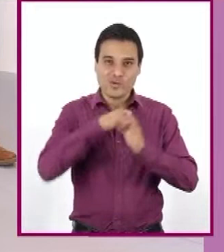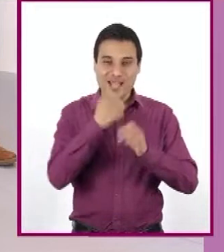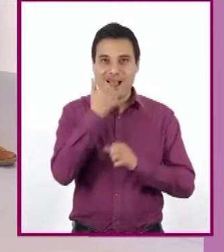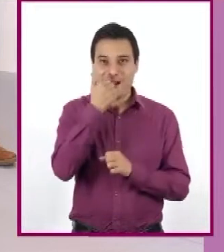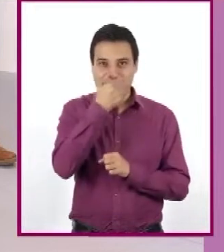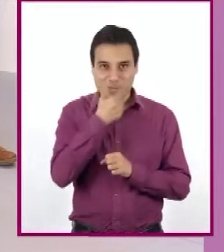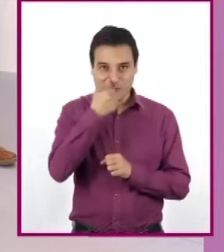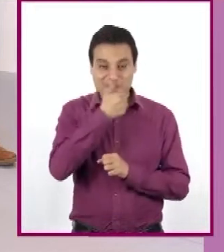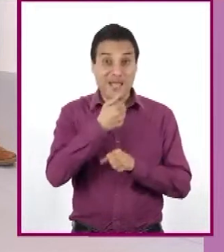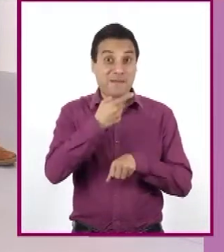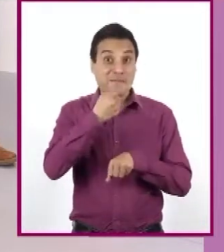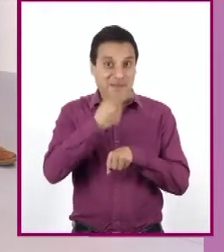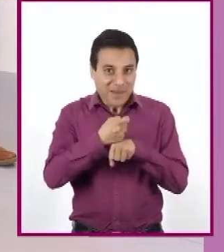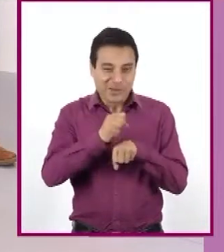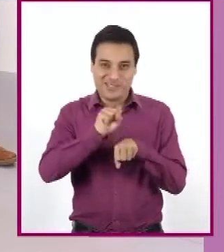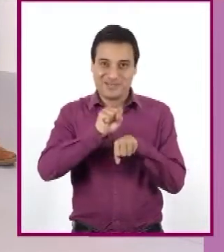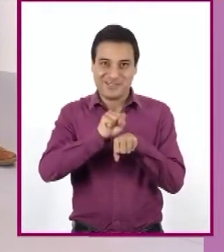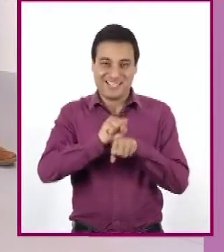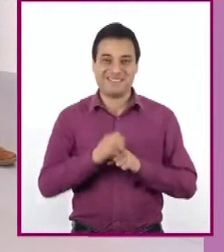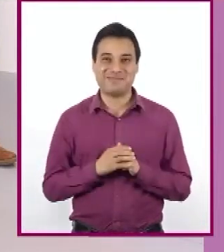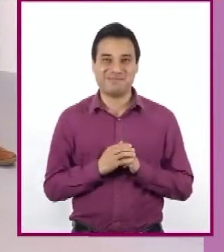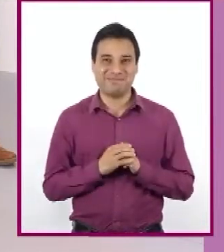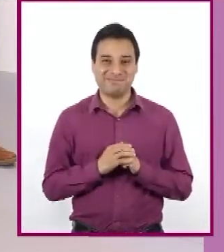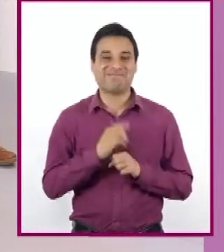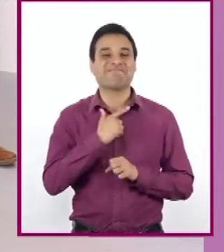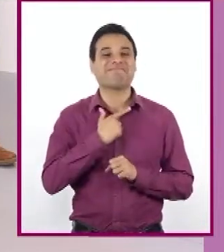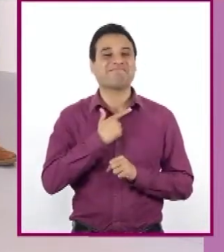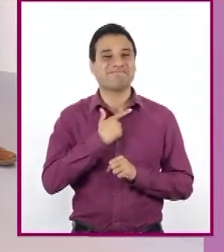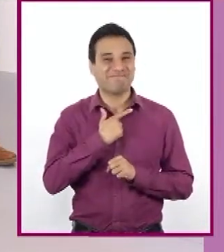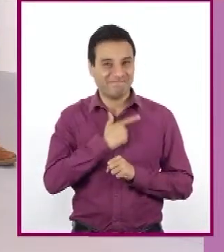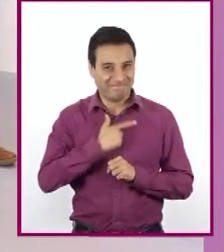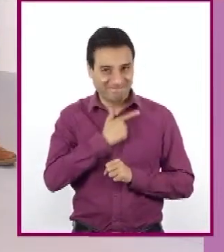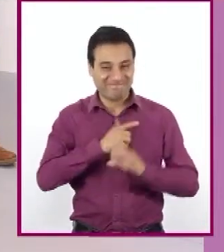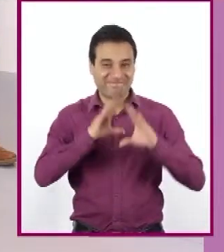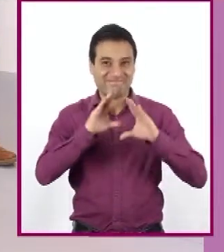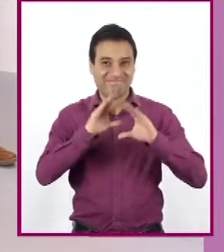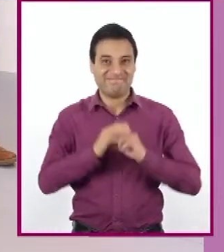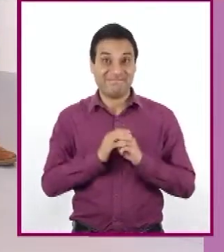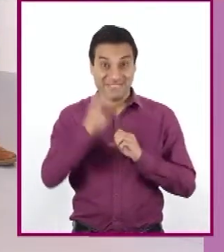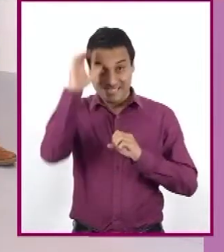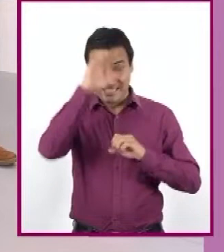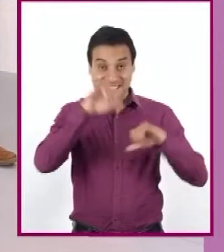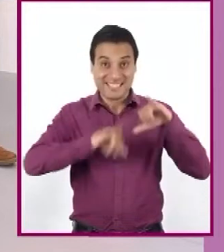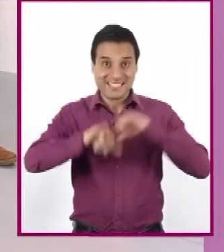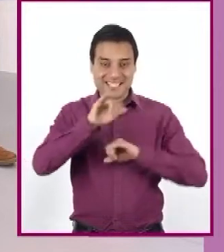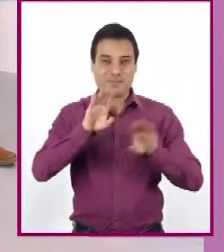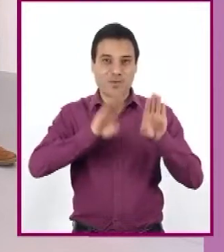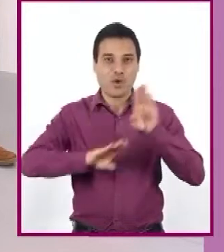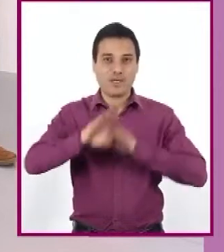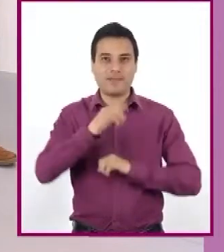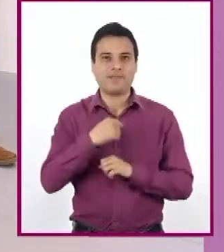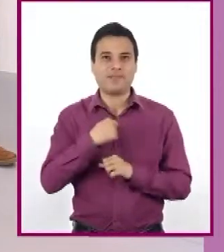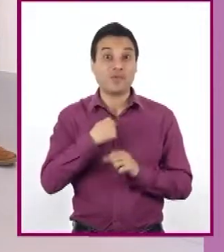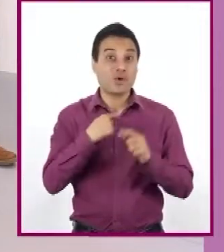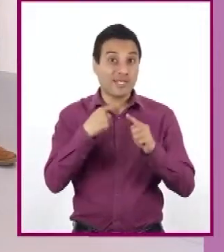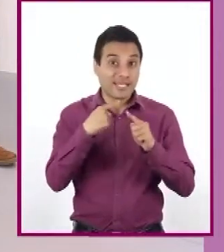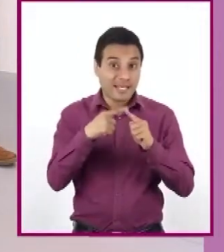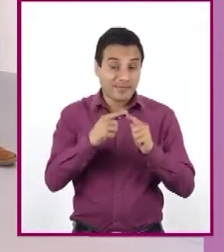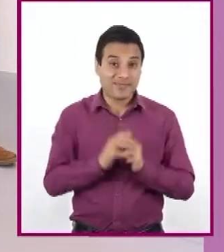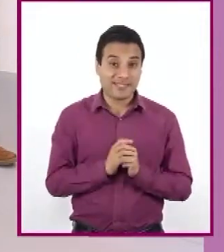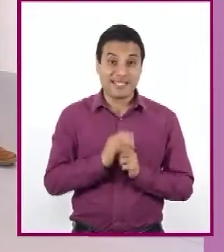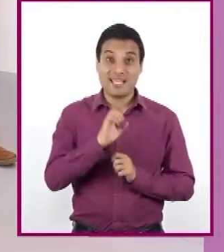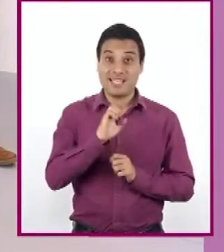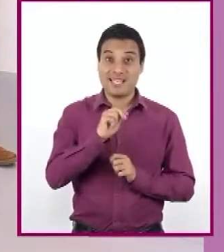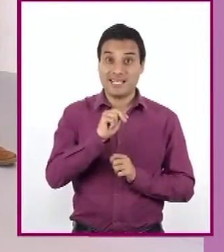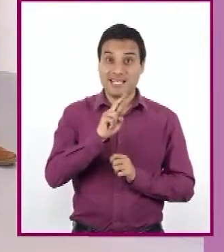de primer año de secundaria. Es un placer impartirles esta sesión de Ciencias Biología. Nosotros somos El profesor Enrique Acevedo.